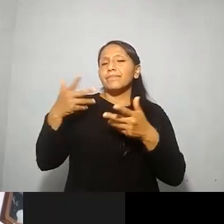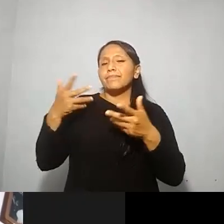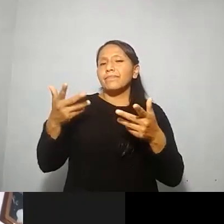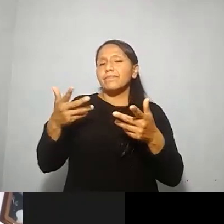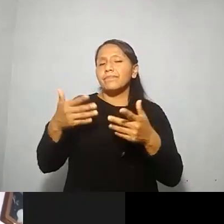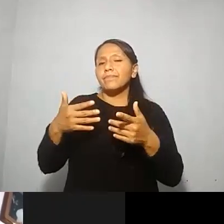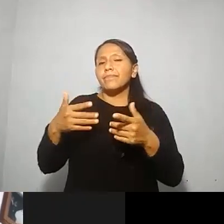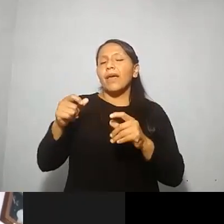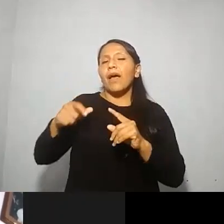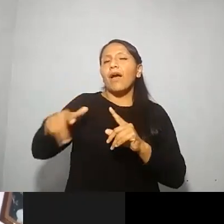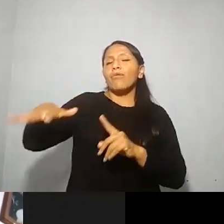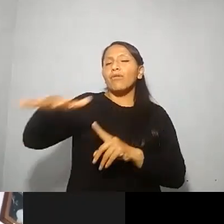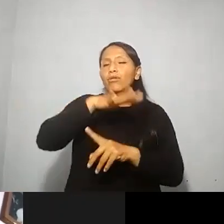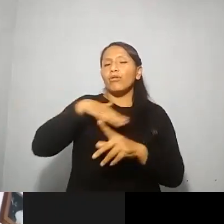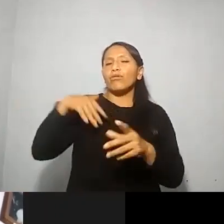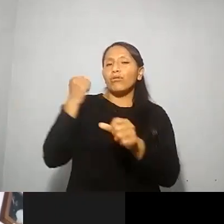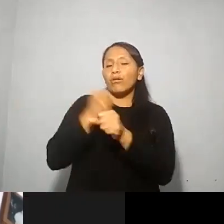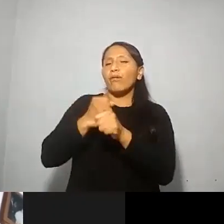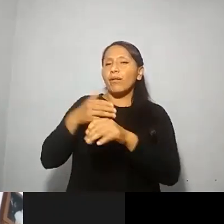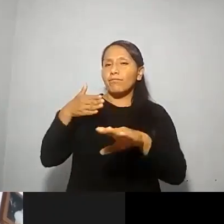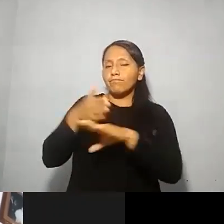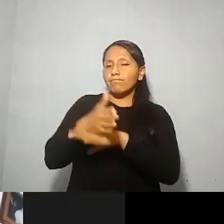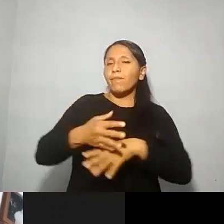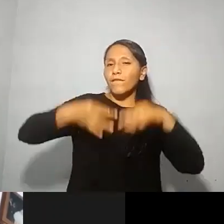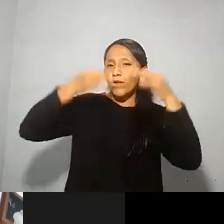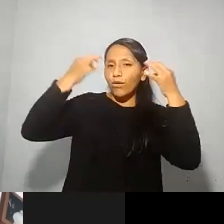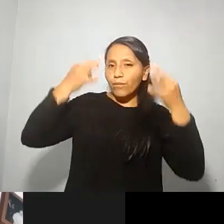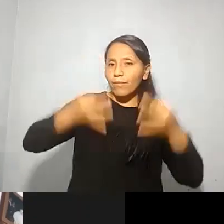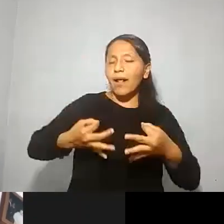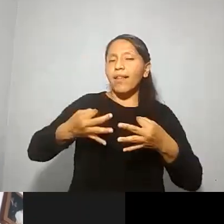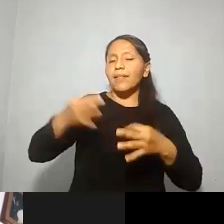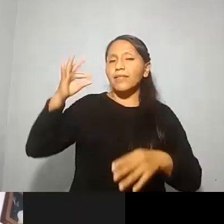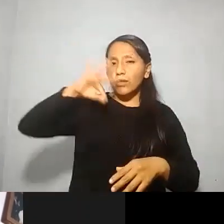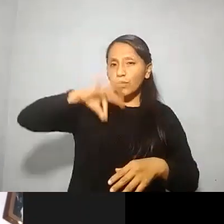entorno laboral, formal, remunerado.